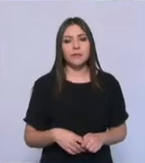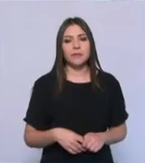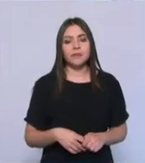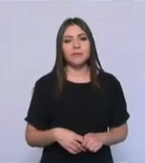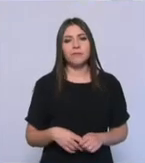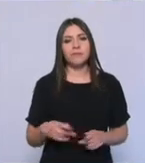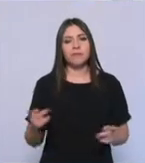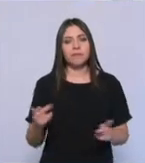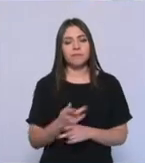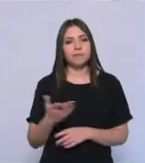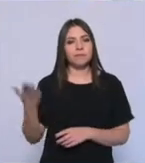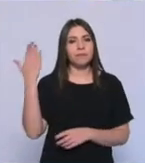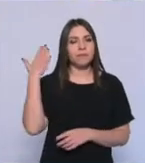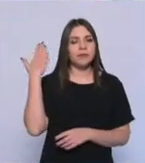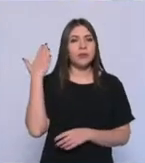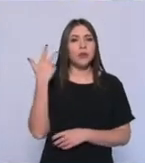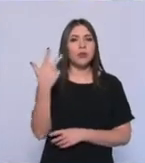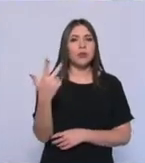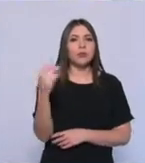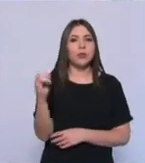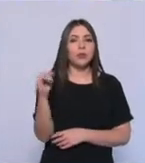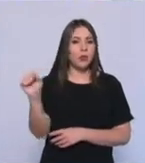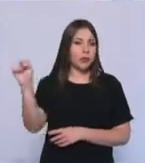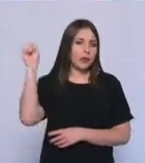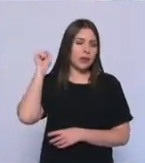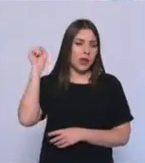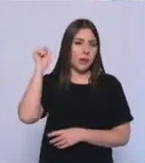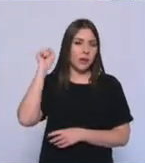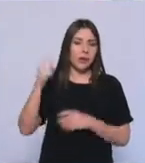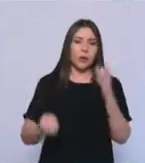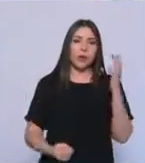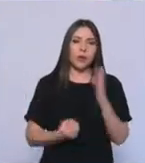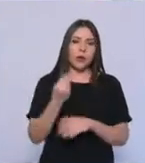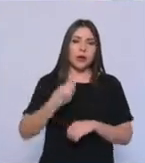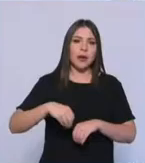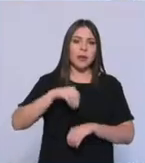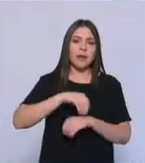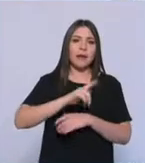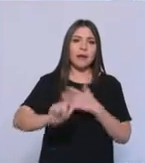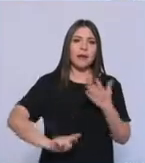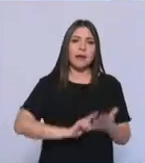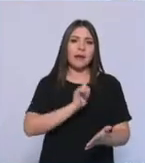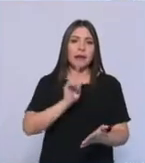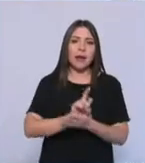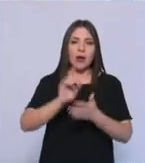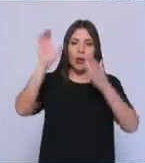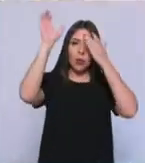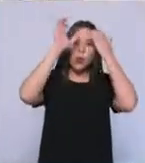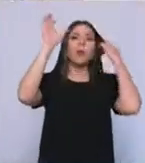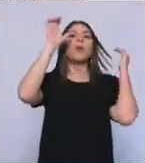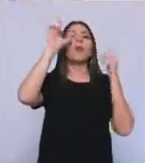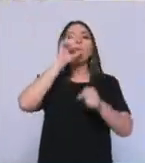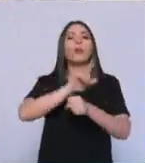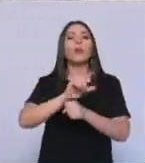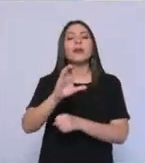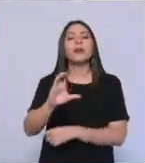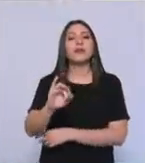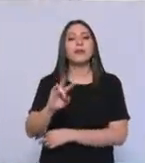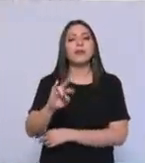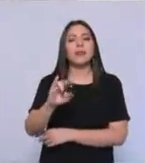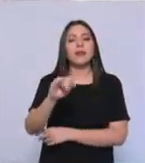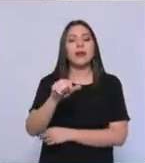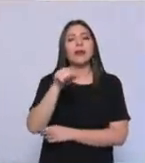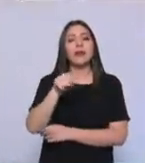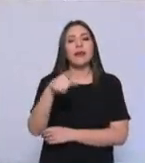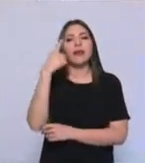El pasado sábado 8 de junio entró en vigor la nueva ley de cultura cívica que, mire, entre otras cosas, regula el tema de las fotocívicas, las